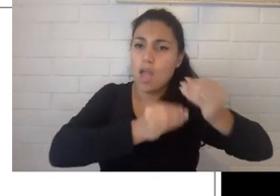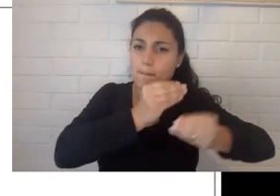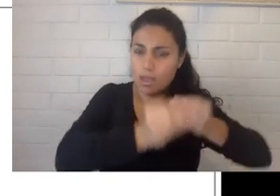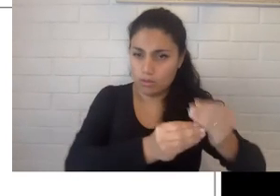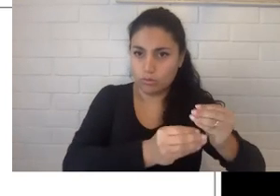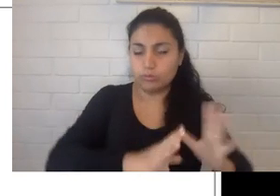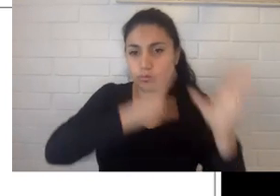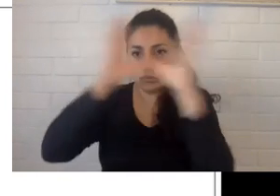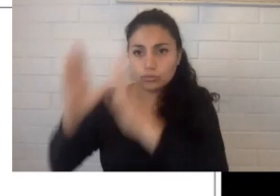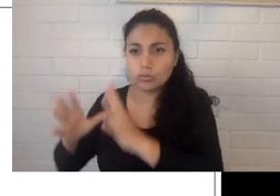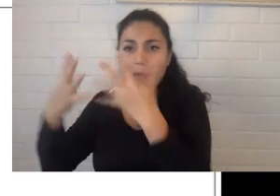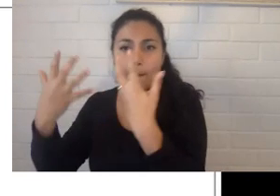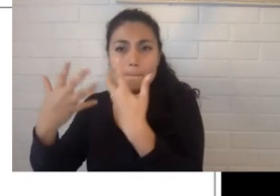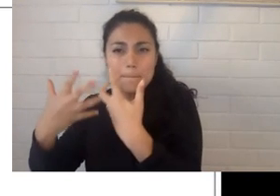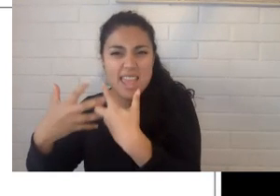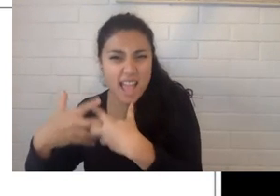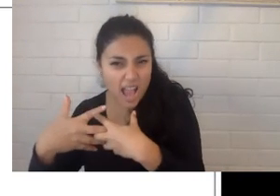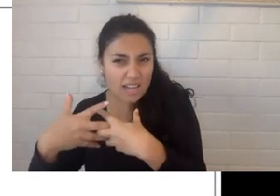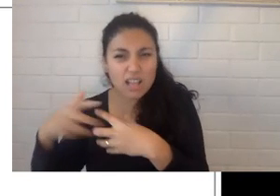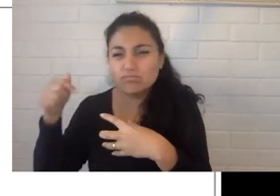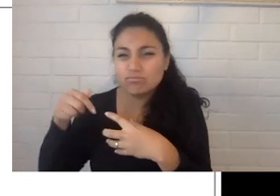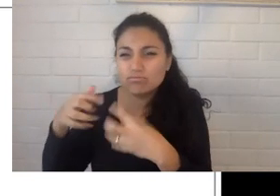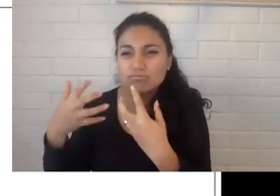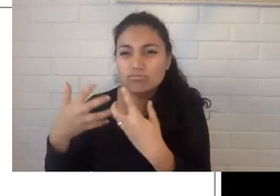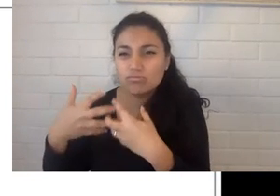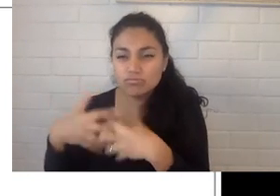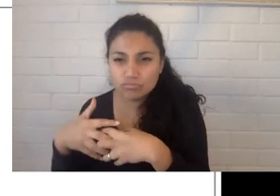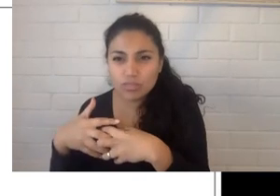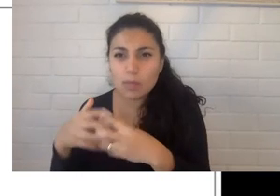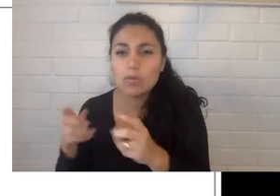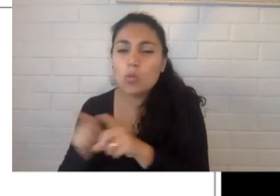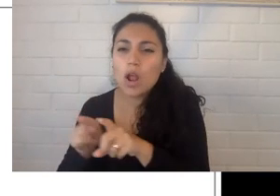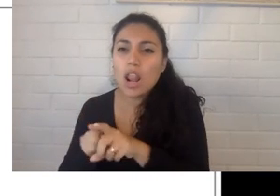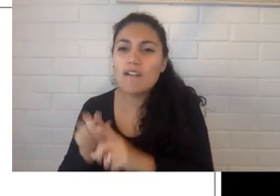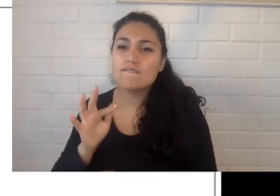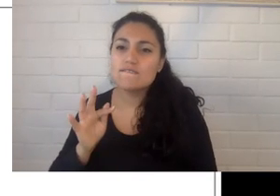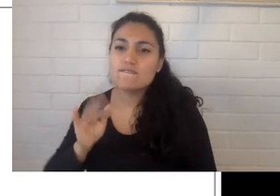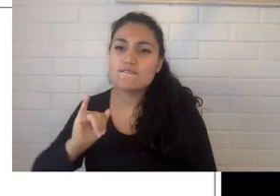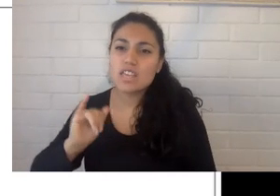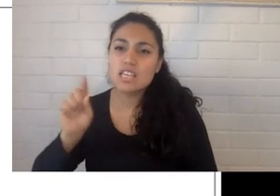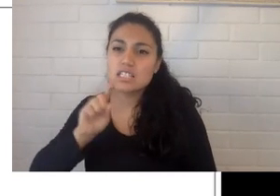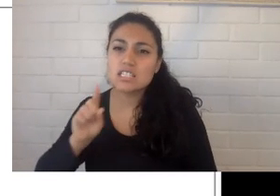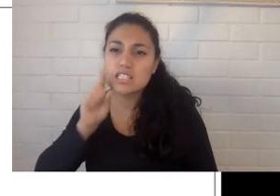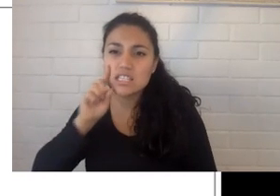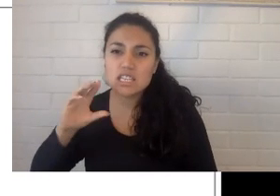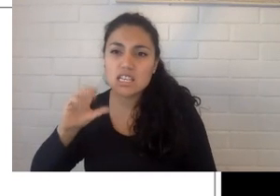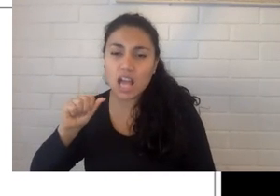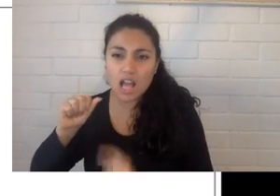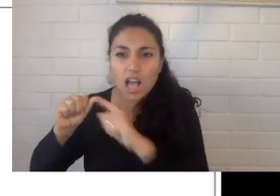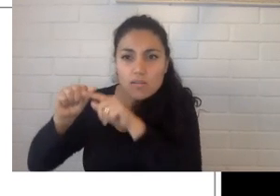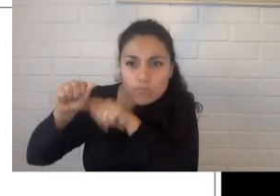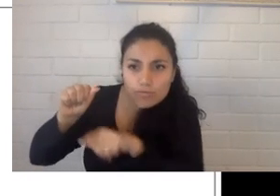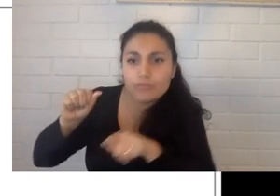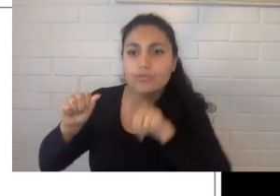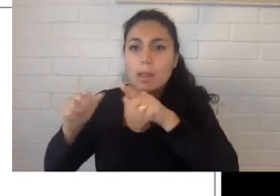por otro lado tenemos lo mecánico. La mecánica en sí mismo es una rama de la física, ¿ya? Que va a estudiar elementos